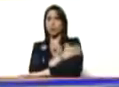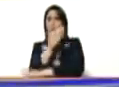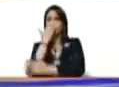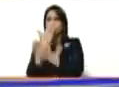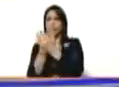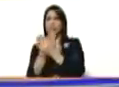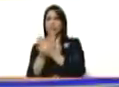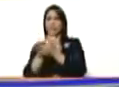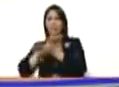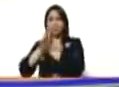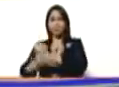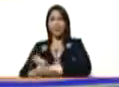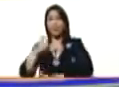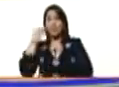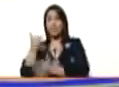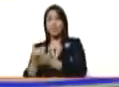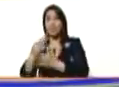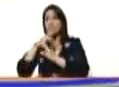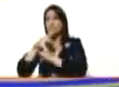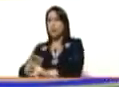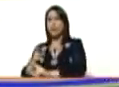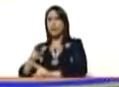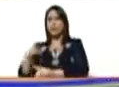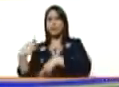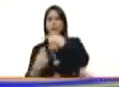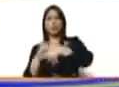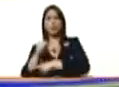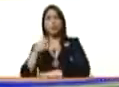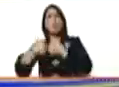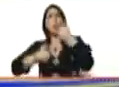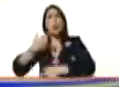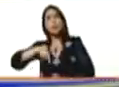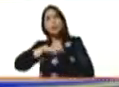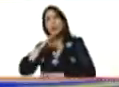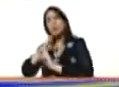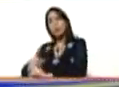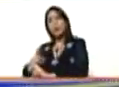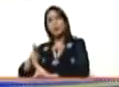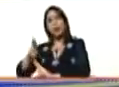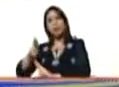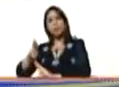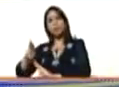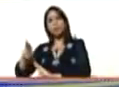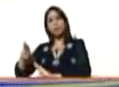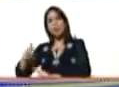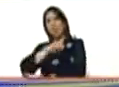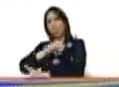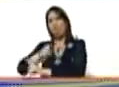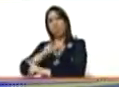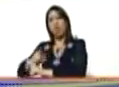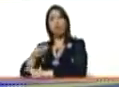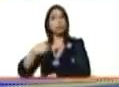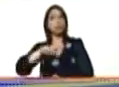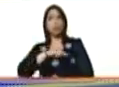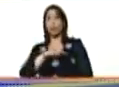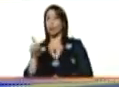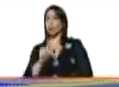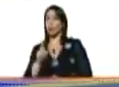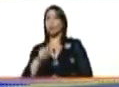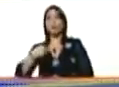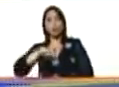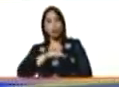Fíjense la respuesta que dio la revolución. ¿Cuál fue nuestra respuesta? ¿Autoritarismo? No. Democracia, libertad,